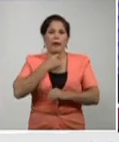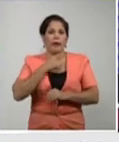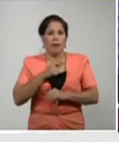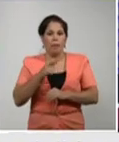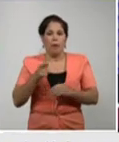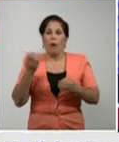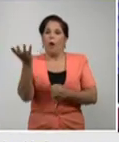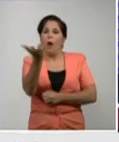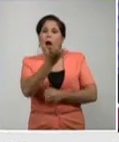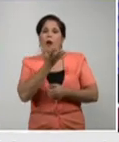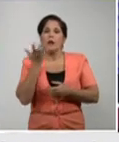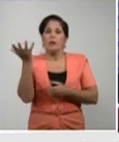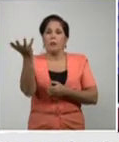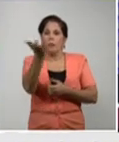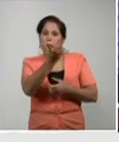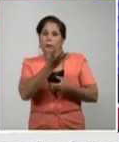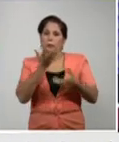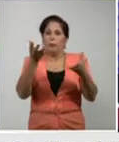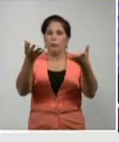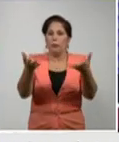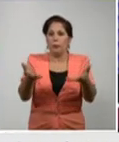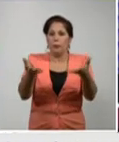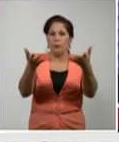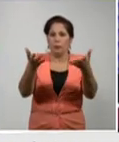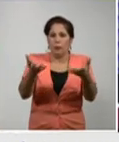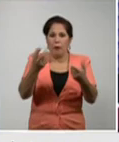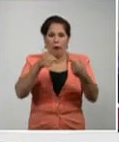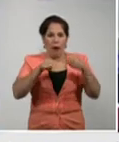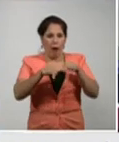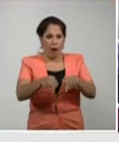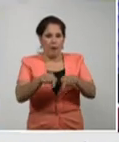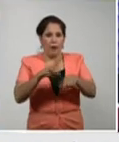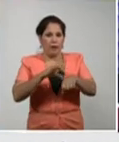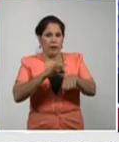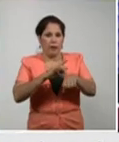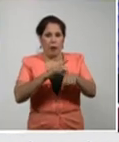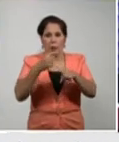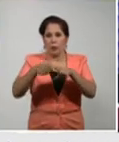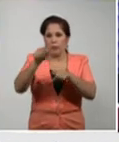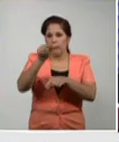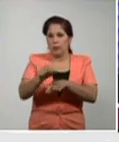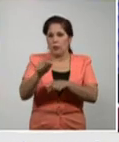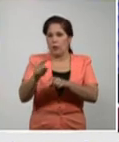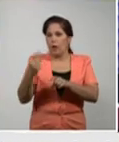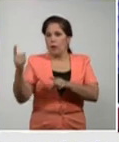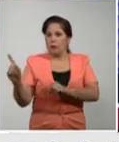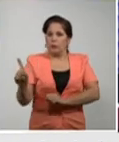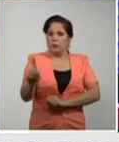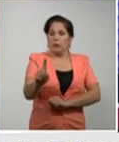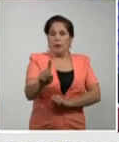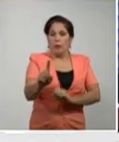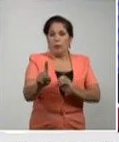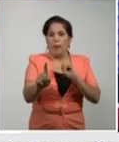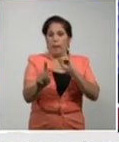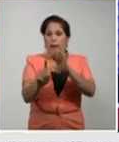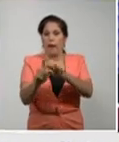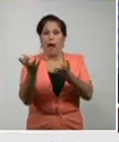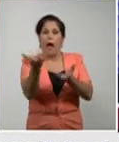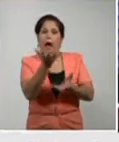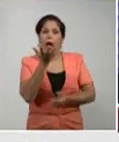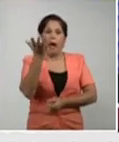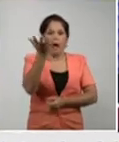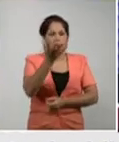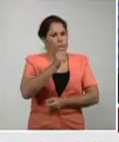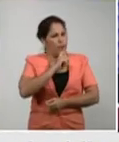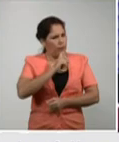aire suspendido y entonces aquí había uno infectado, después yo entraba, el mantenerse en el aire es más